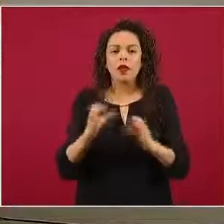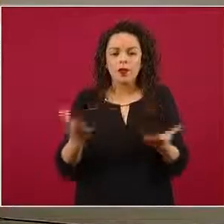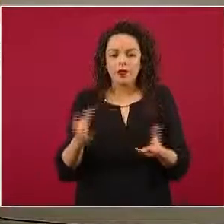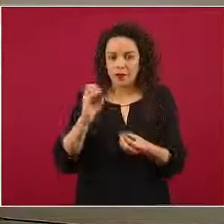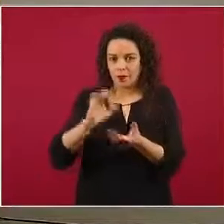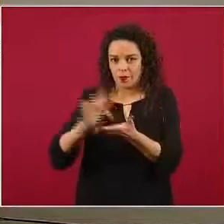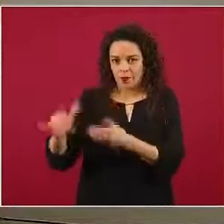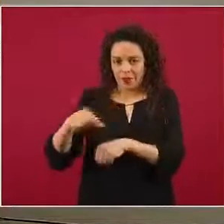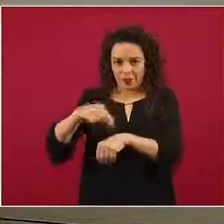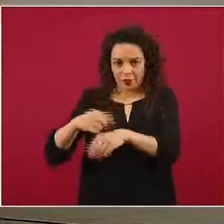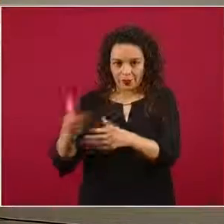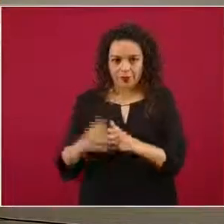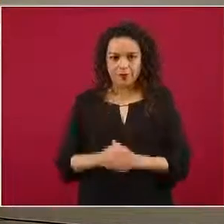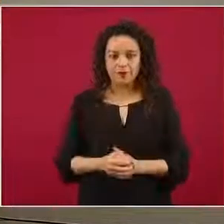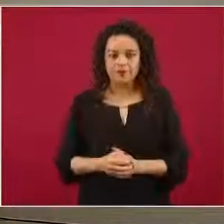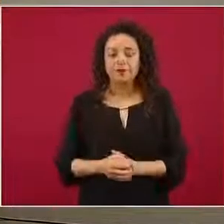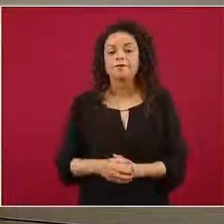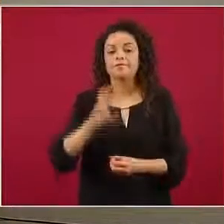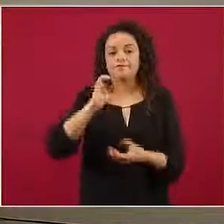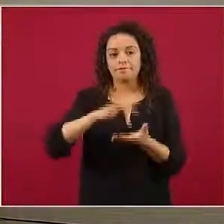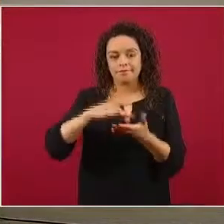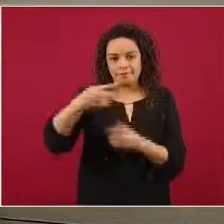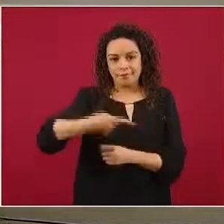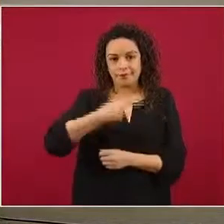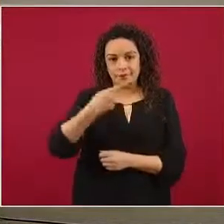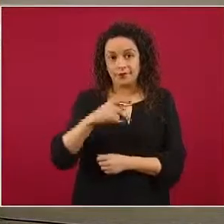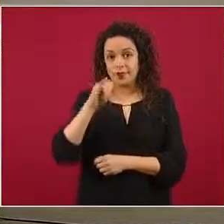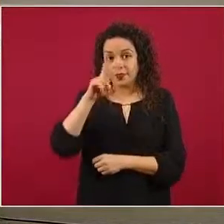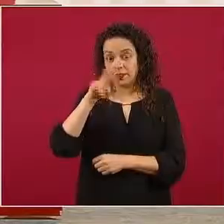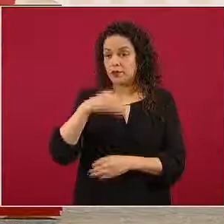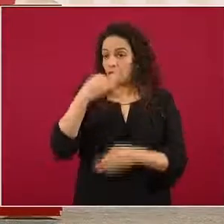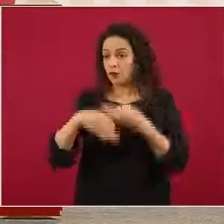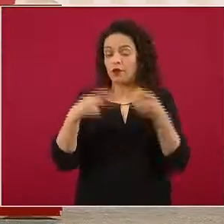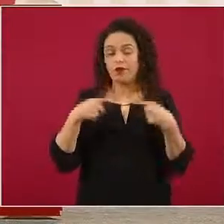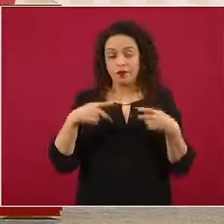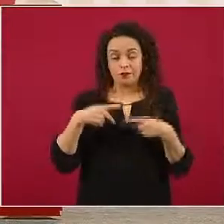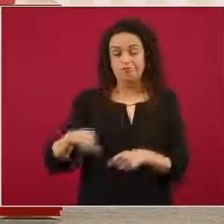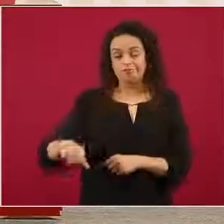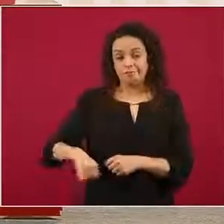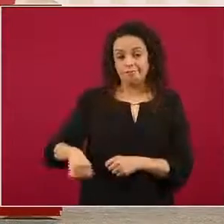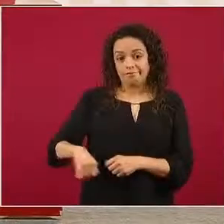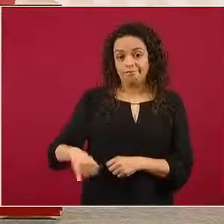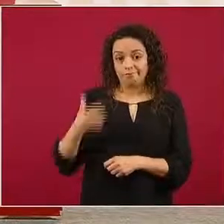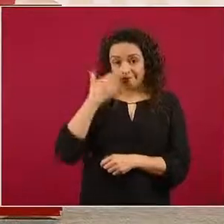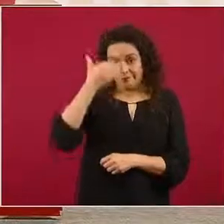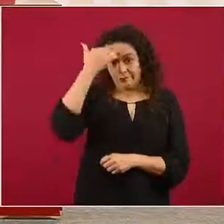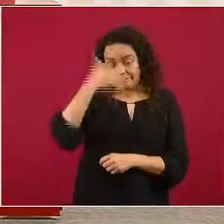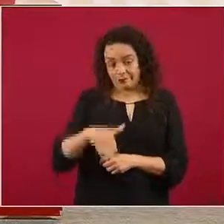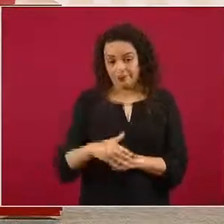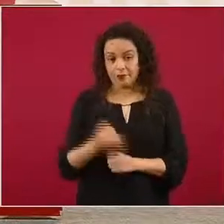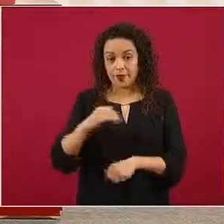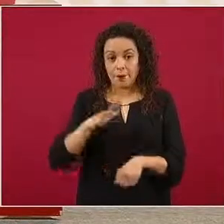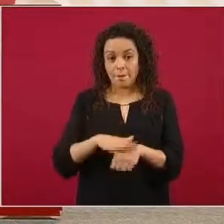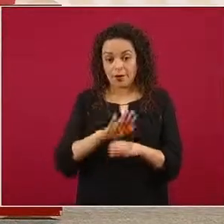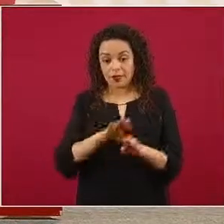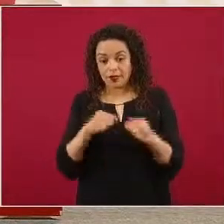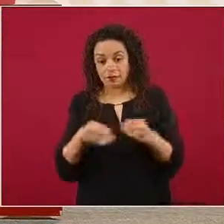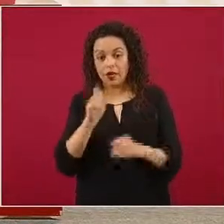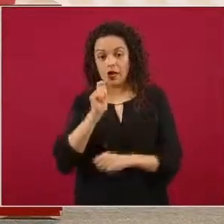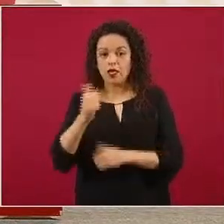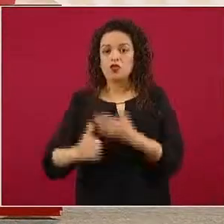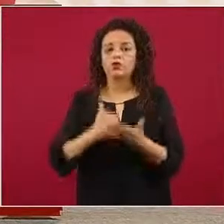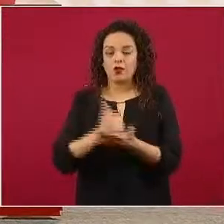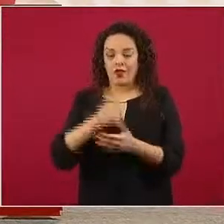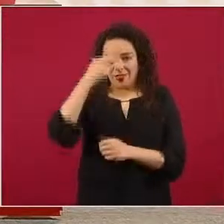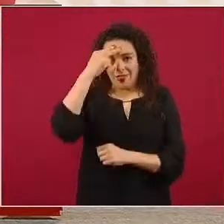con mucho gusto. Muchas gracias por las preguntas. De seguro son del interés de toda la población y de manera específica de la Ciudad de